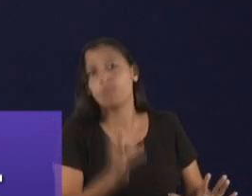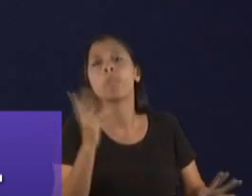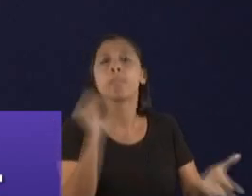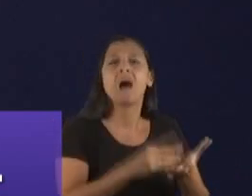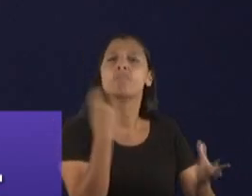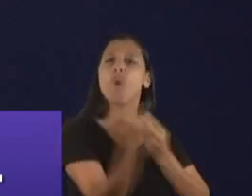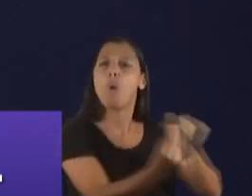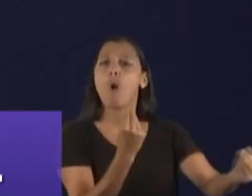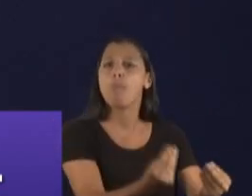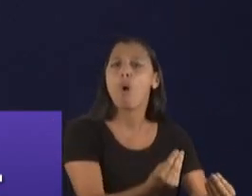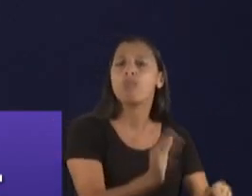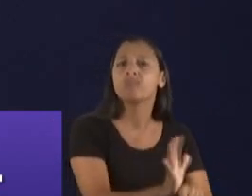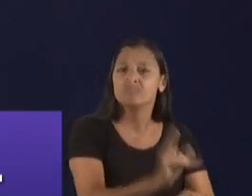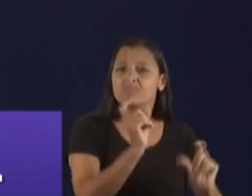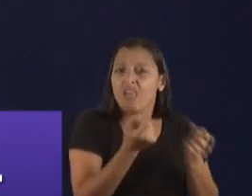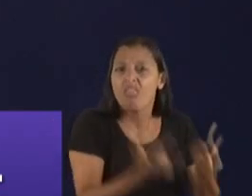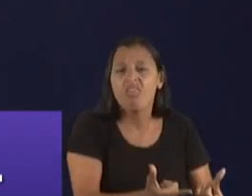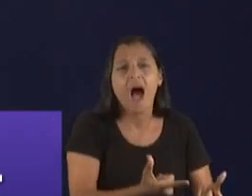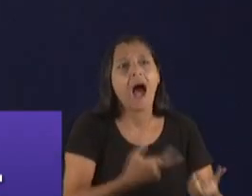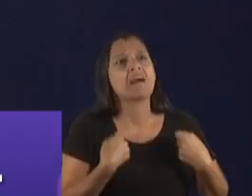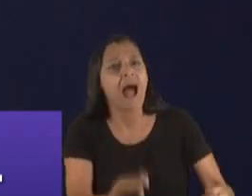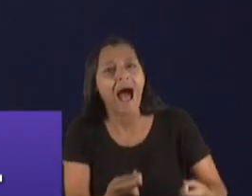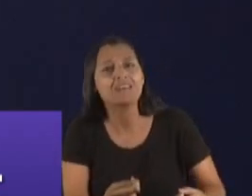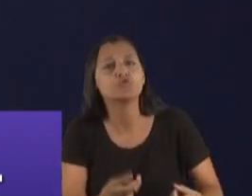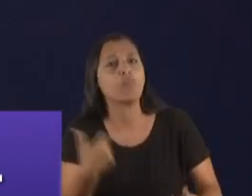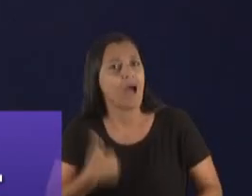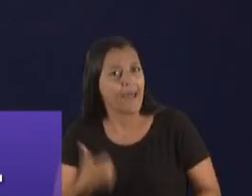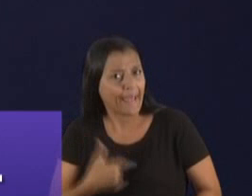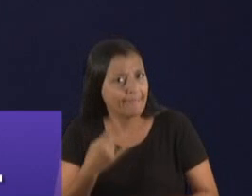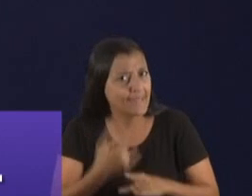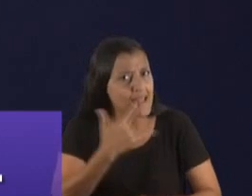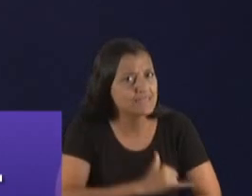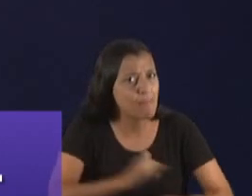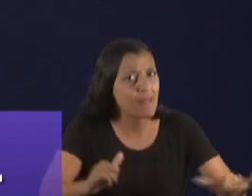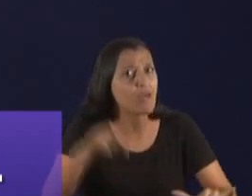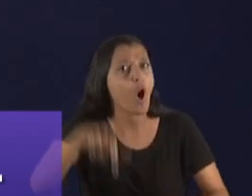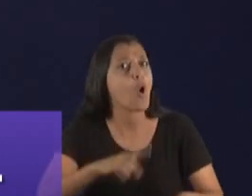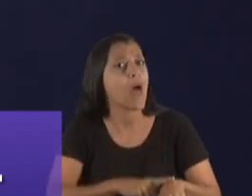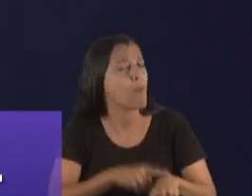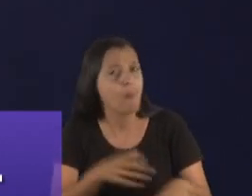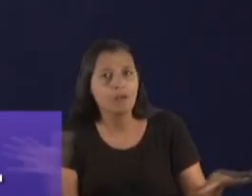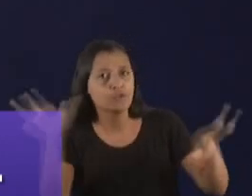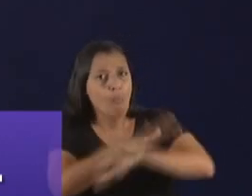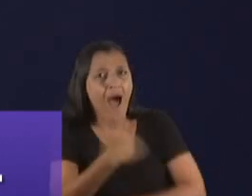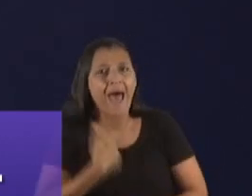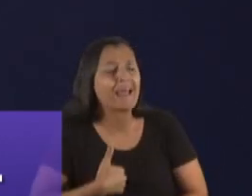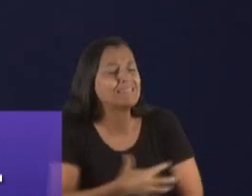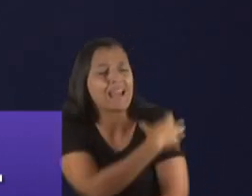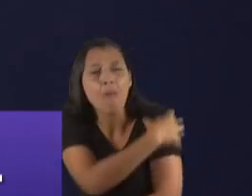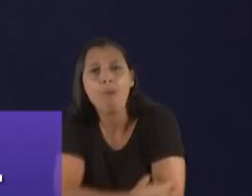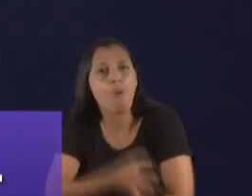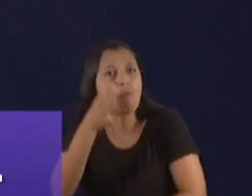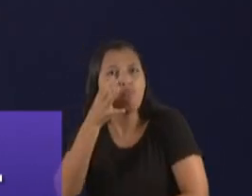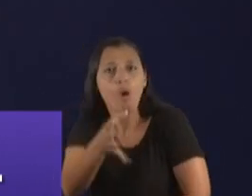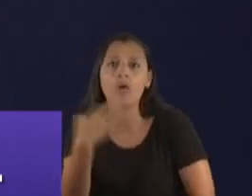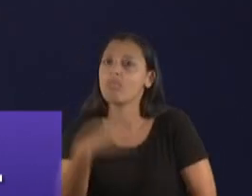jerárquicos que no suman absolutamente nada a un país que, como siempre digo, está absolutamente empobrecido y donde no podemos hacer que